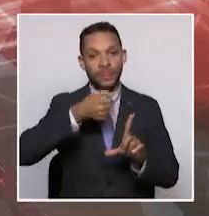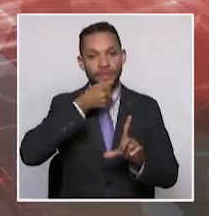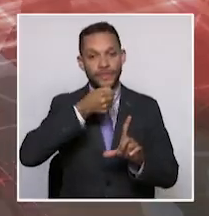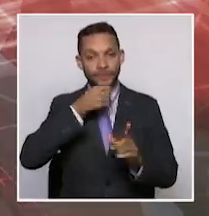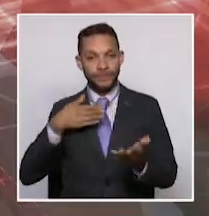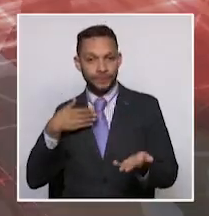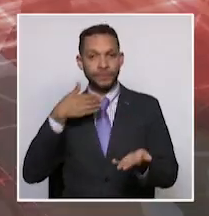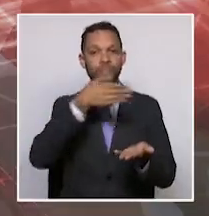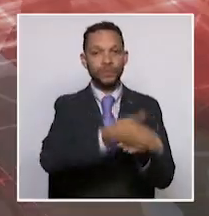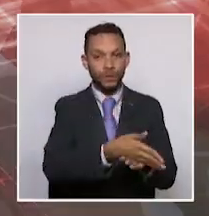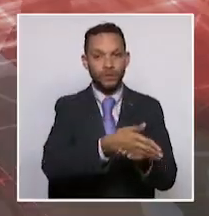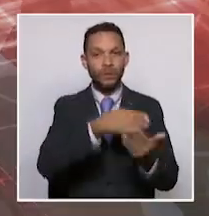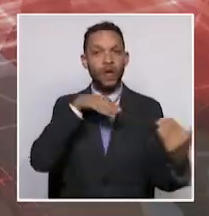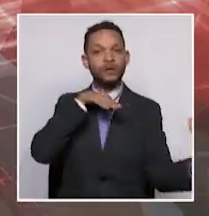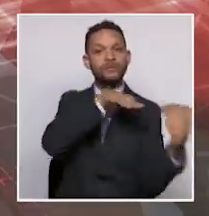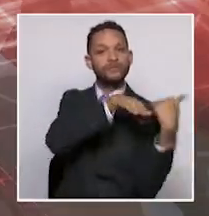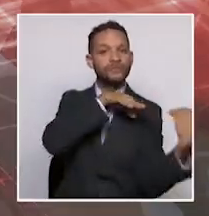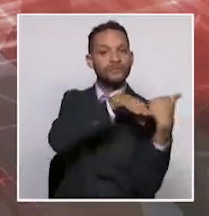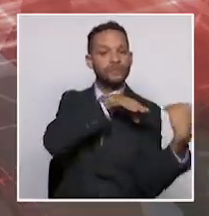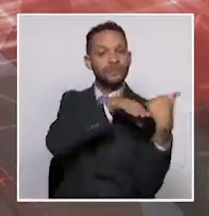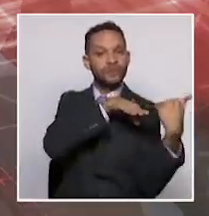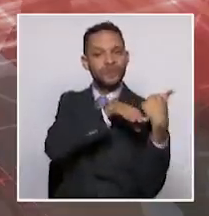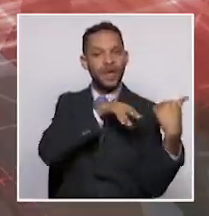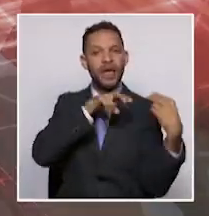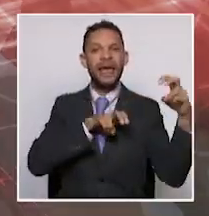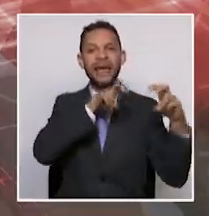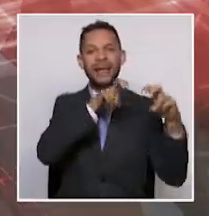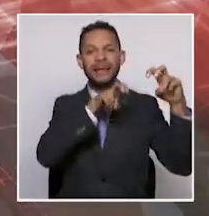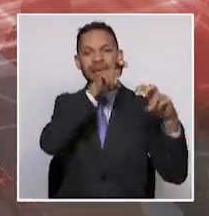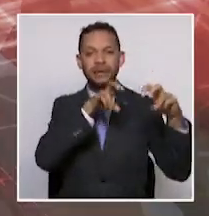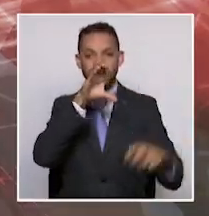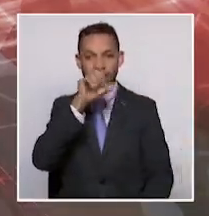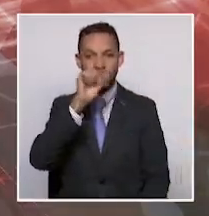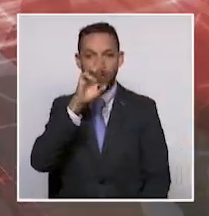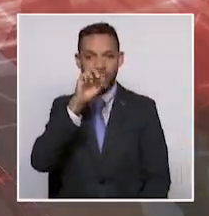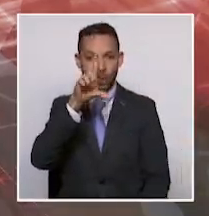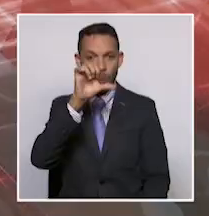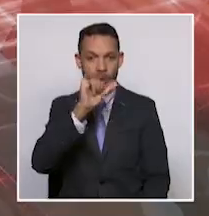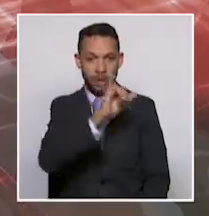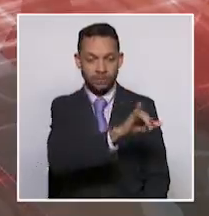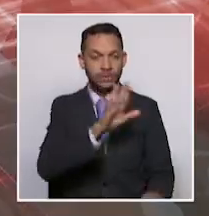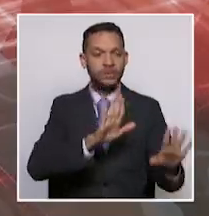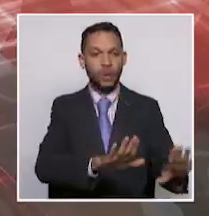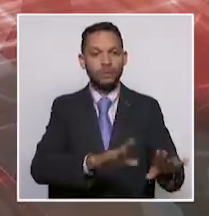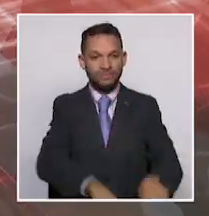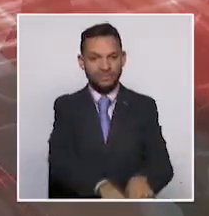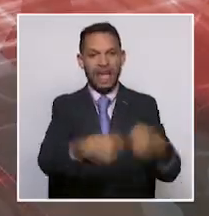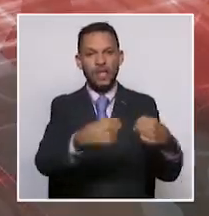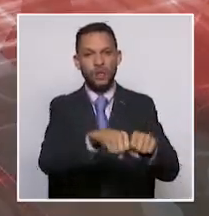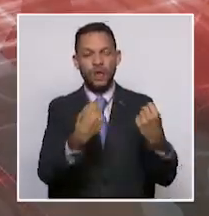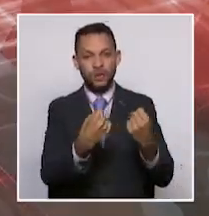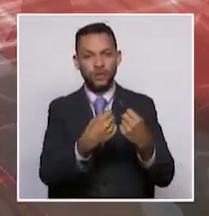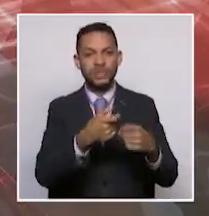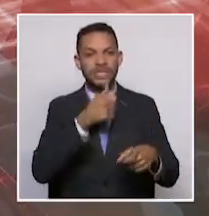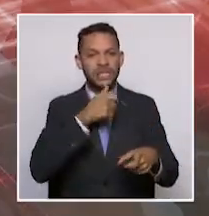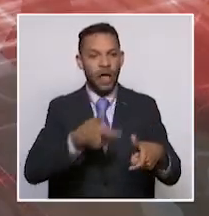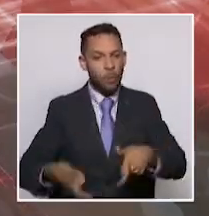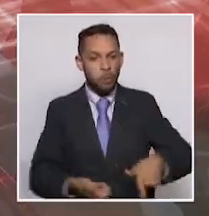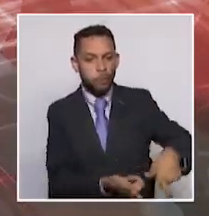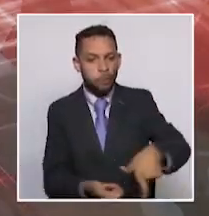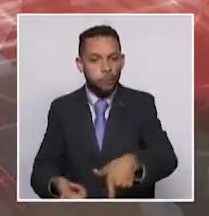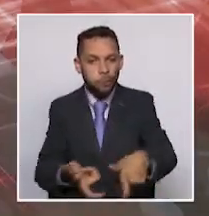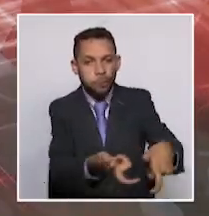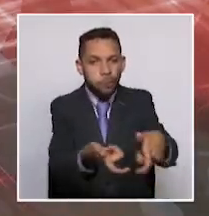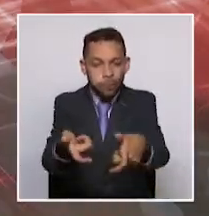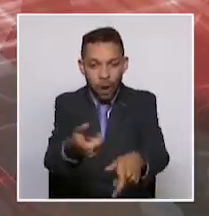sector del intercambiador vial de La Carola debido a las emergencias de las últimas horas con el rompimiento de una tubería de agua y gas y que obligó